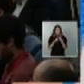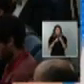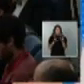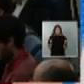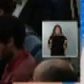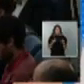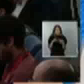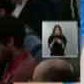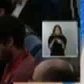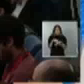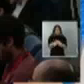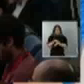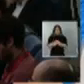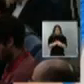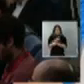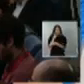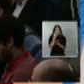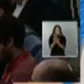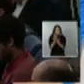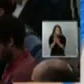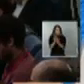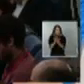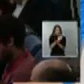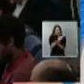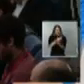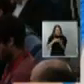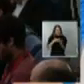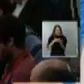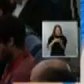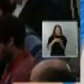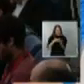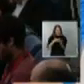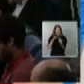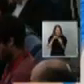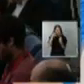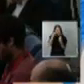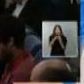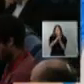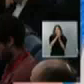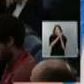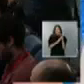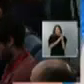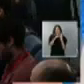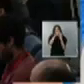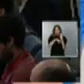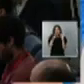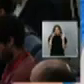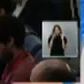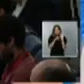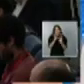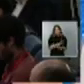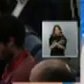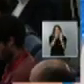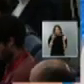acondicionado en verano, bueno, pues mira, aquí damos dos tipos de consejos. Primero para los que ya tenemos los equipos de aire acondicionado y luego para los nuevos. A ver,